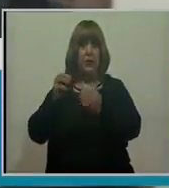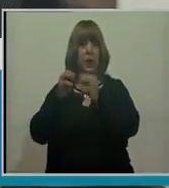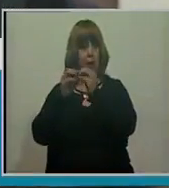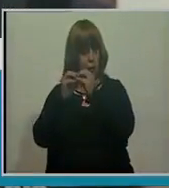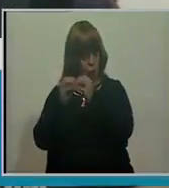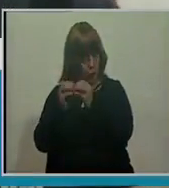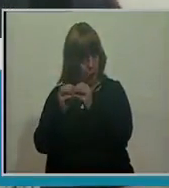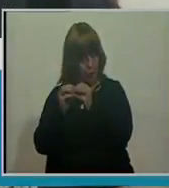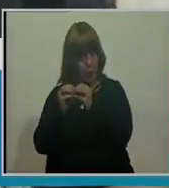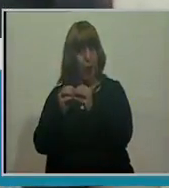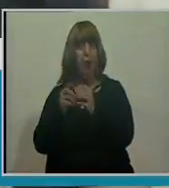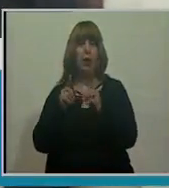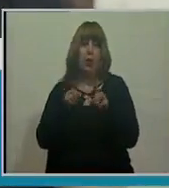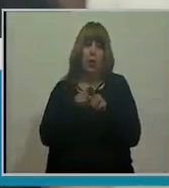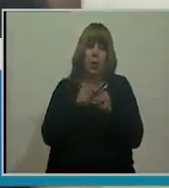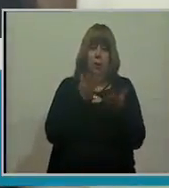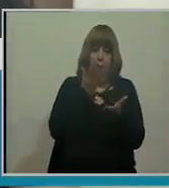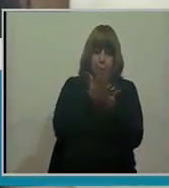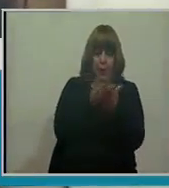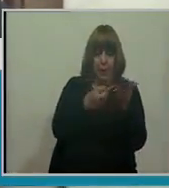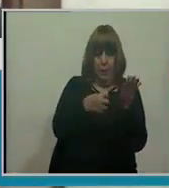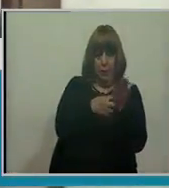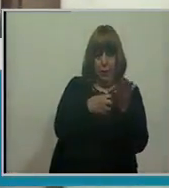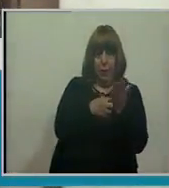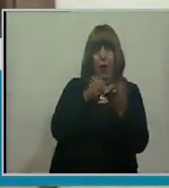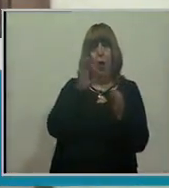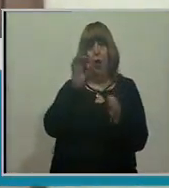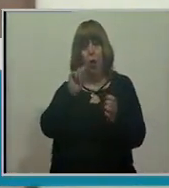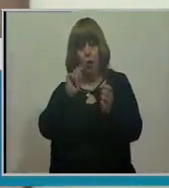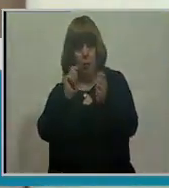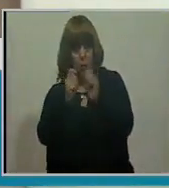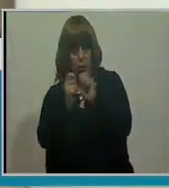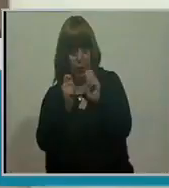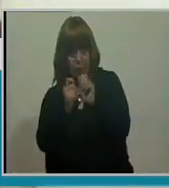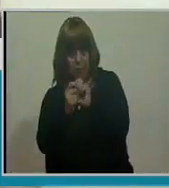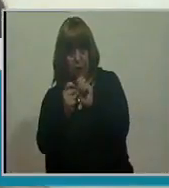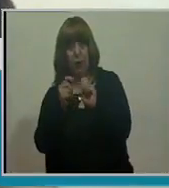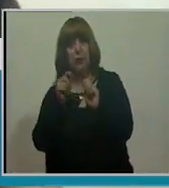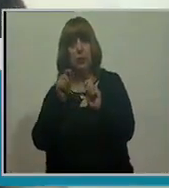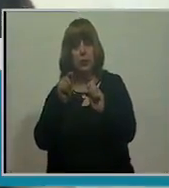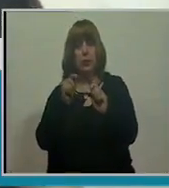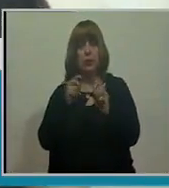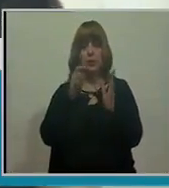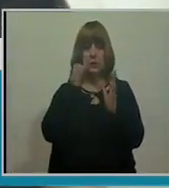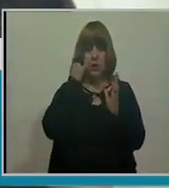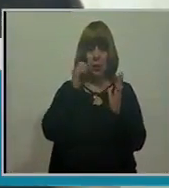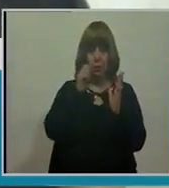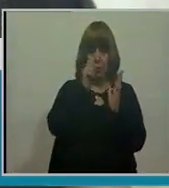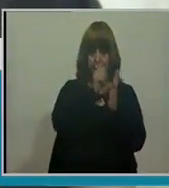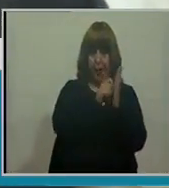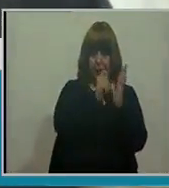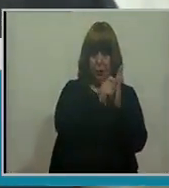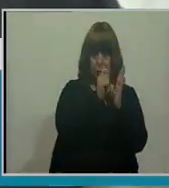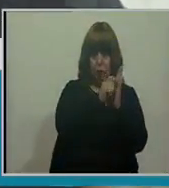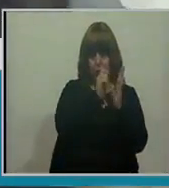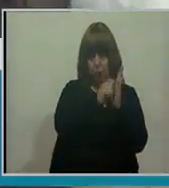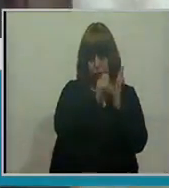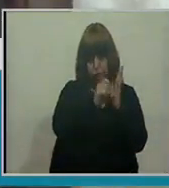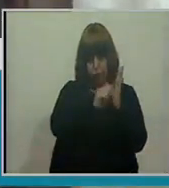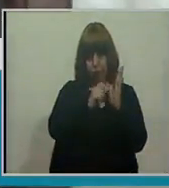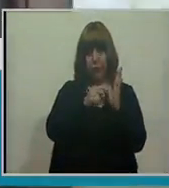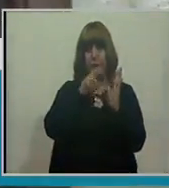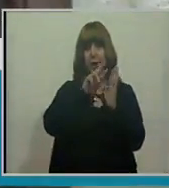la ha firmado el Ministerio Público Fiscal o modificándola en algún aspecto, saca una resolución por la cual se